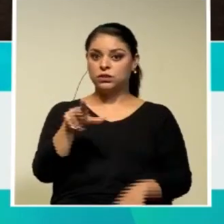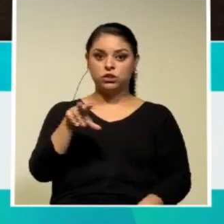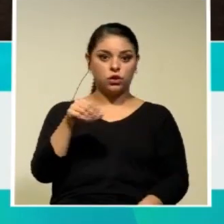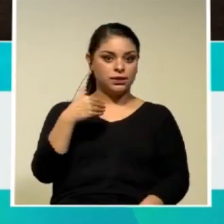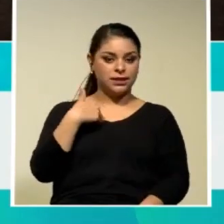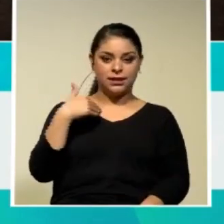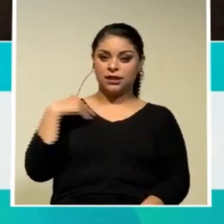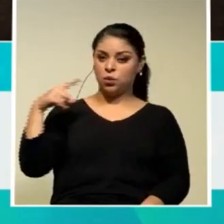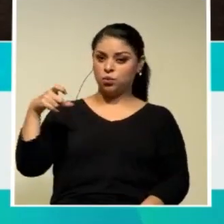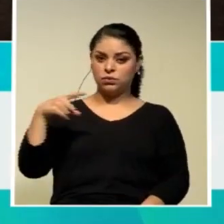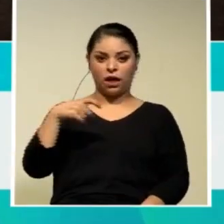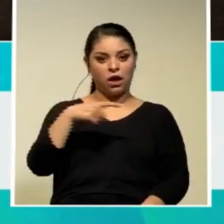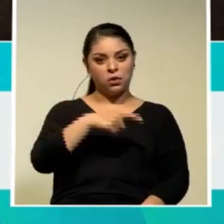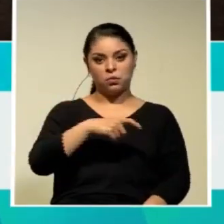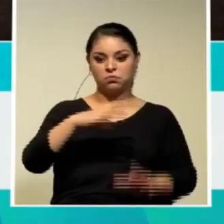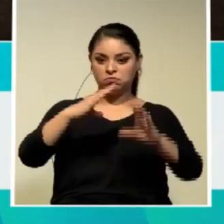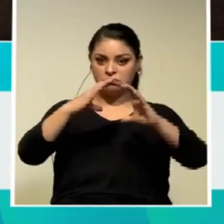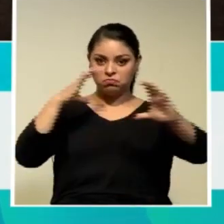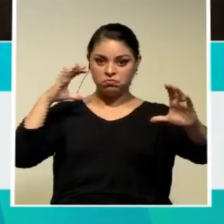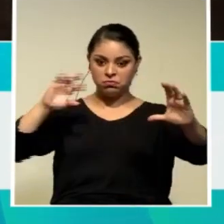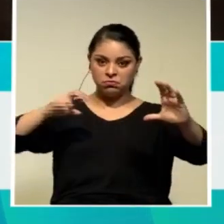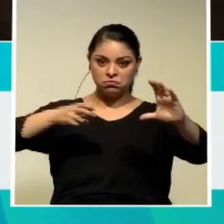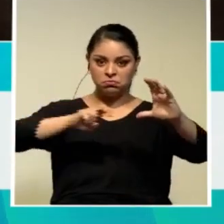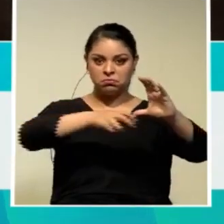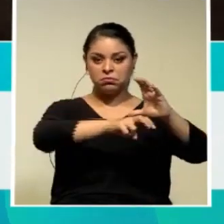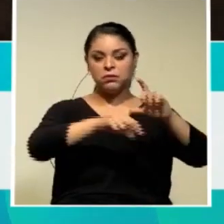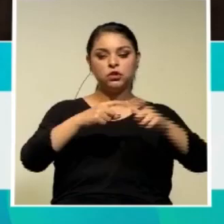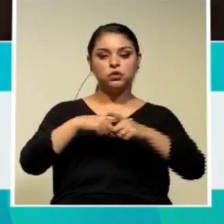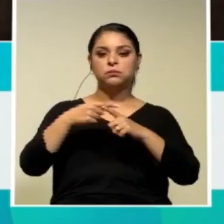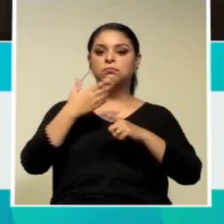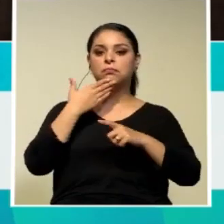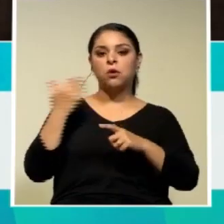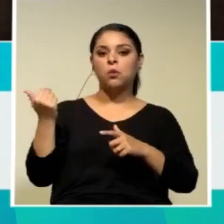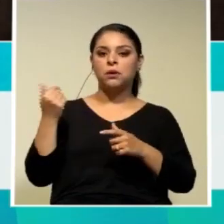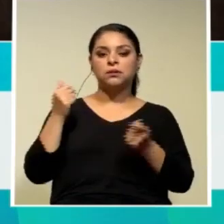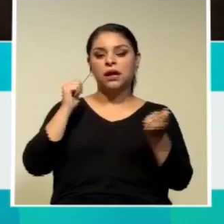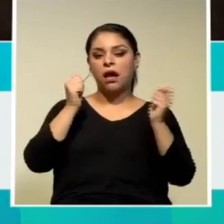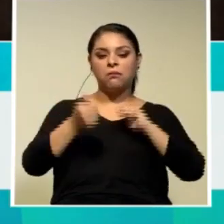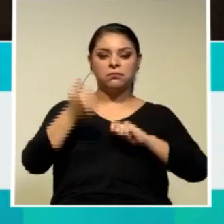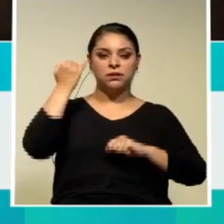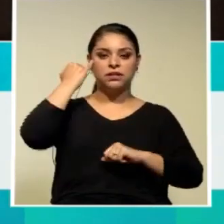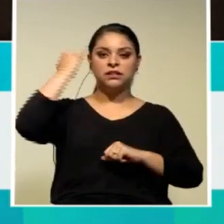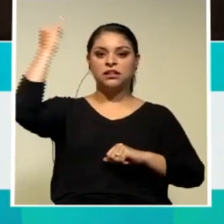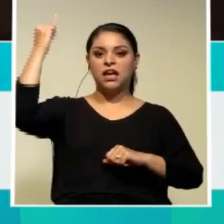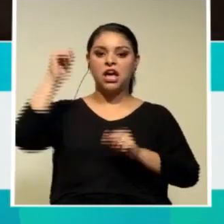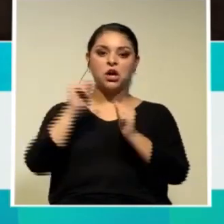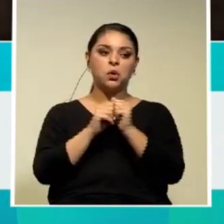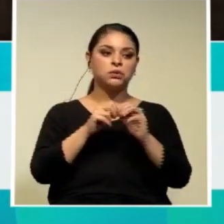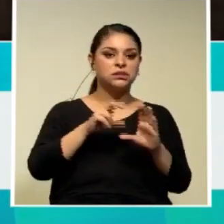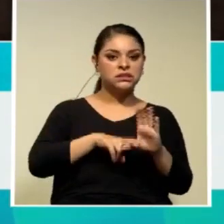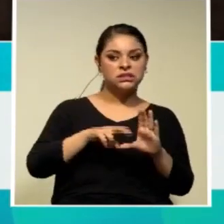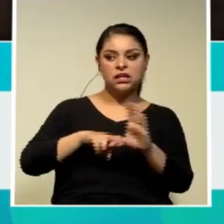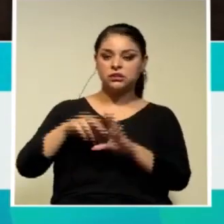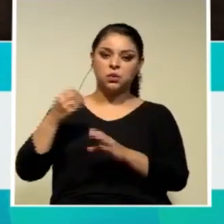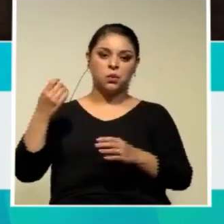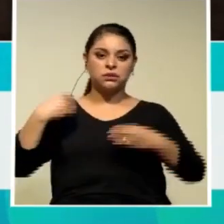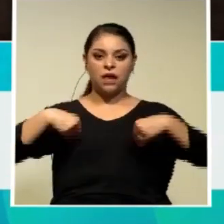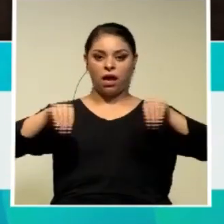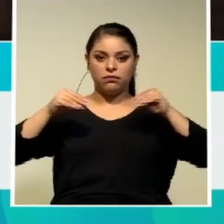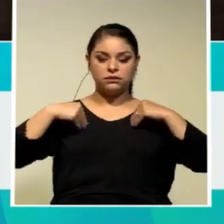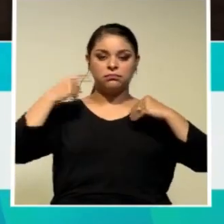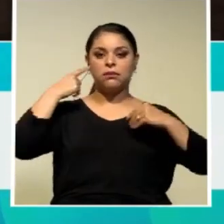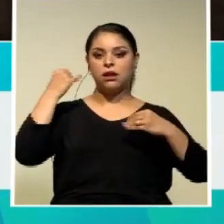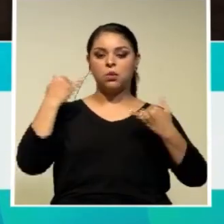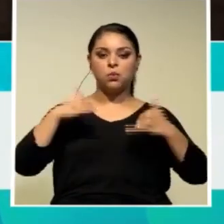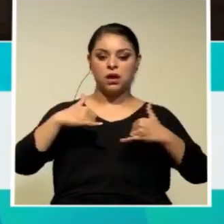un gusanito para arrastrarnos, entonces ponemos unas sillas, una sábana y podemos jugar de arrastrarnos. Qué lindo, por ahí. Qué lindo eso. Ok, bueno, vamos a